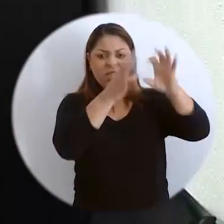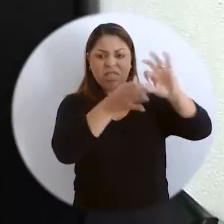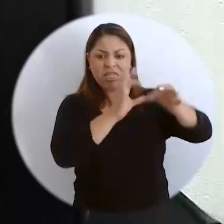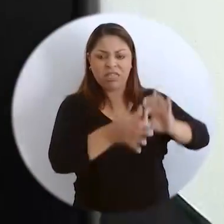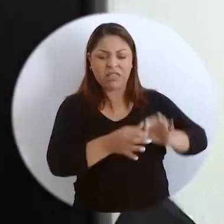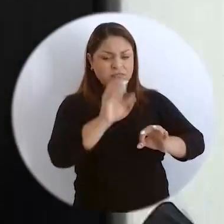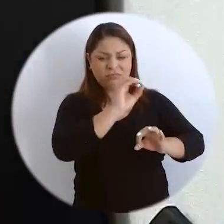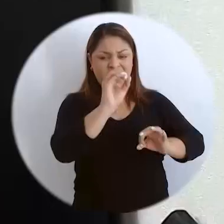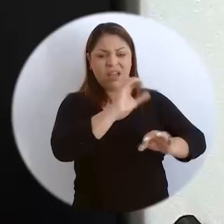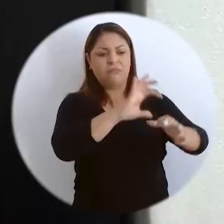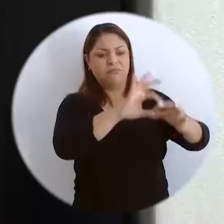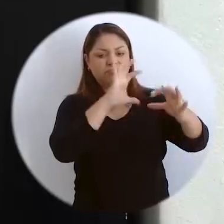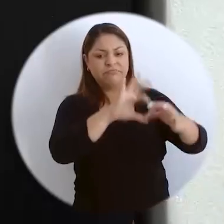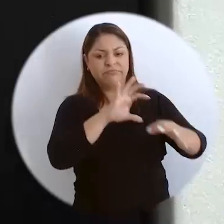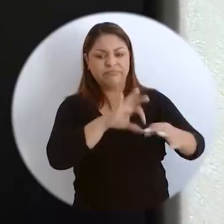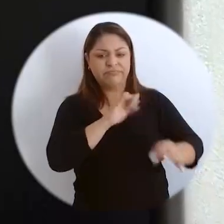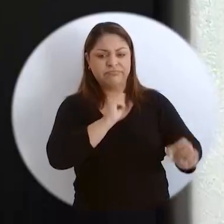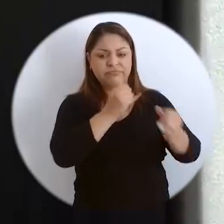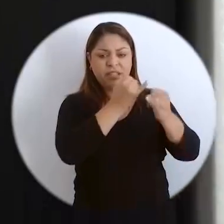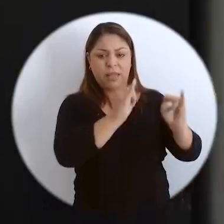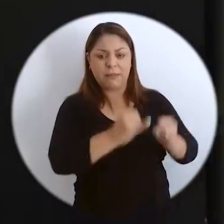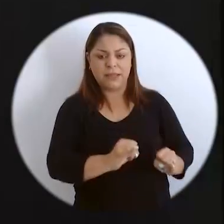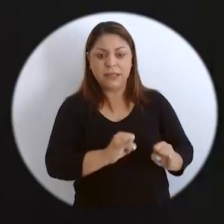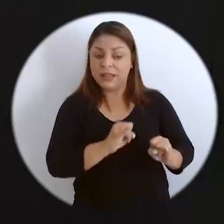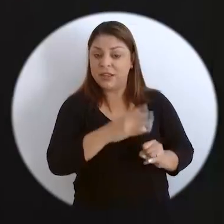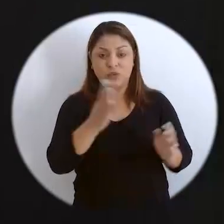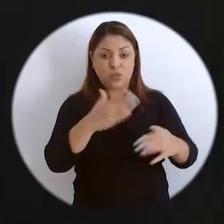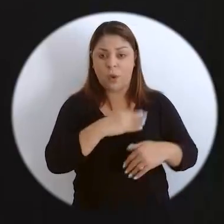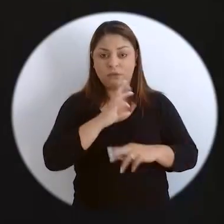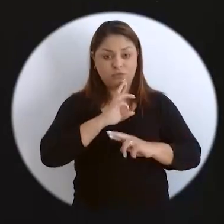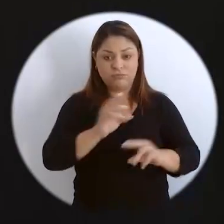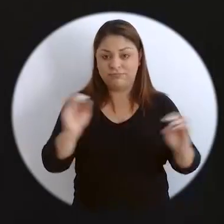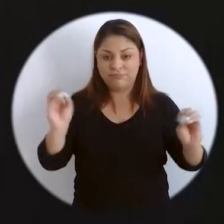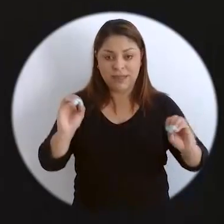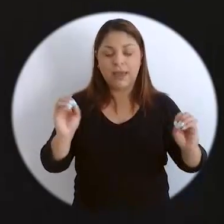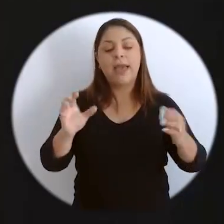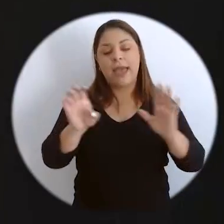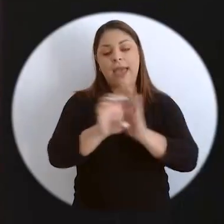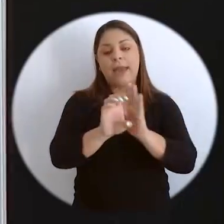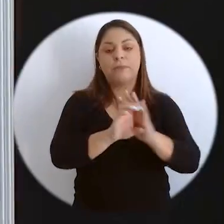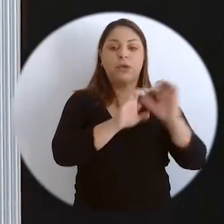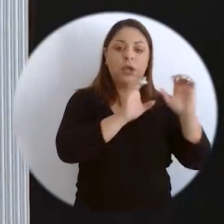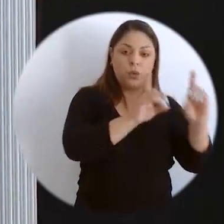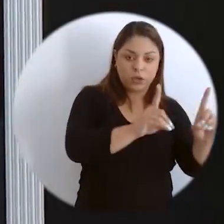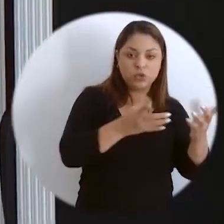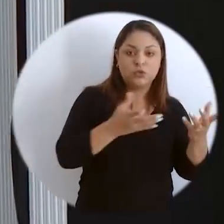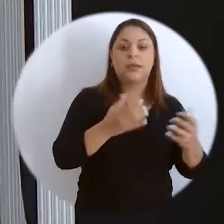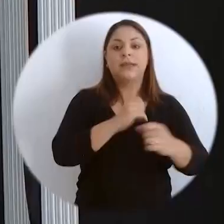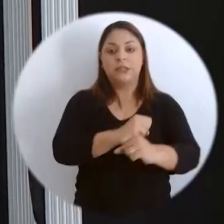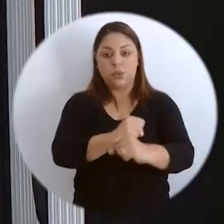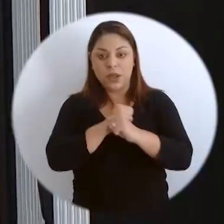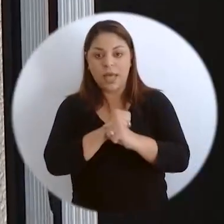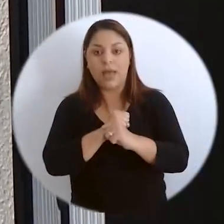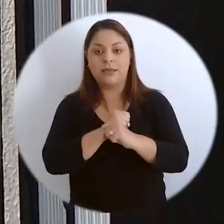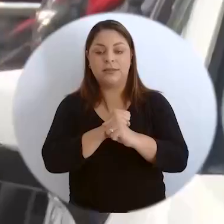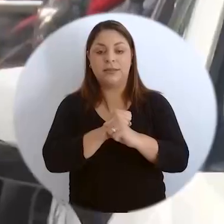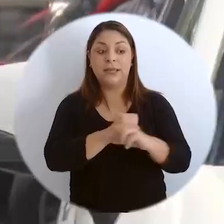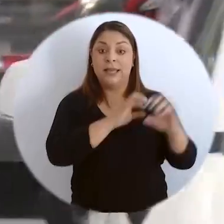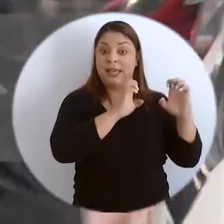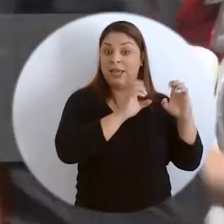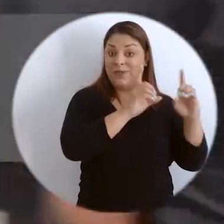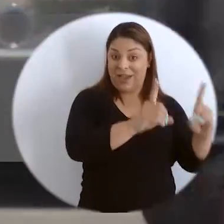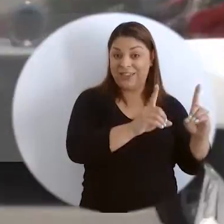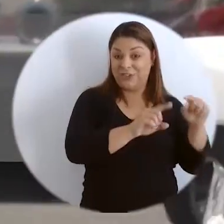sí mismas esas propuestas tienen resultados. Tenemos educación, tenemos seguridad. La educación en un